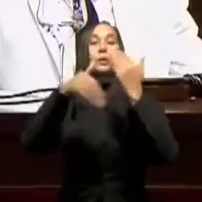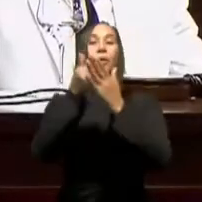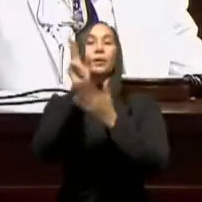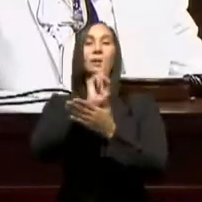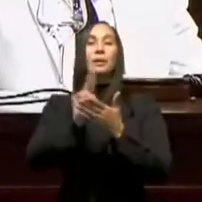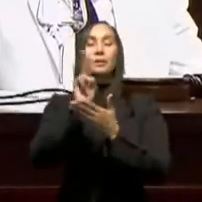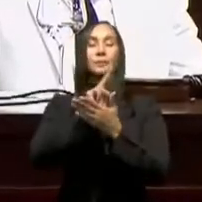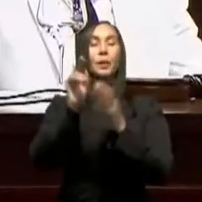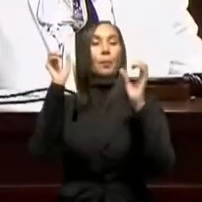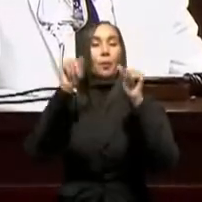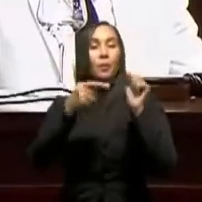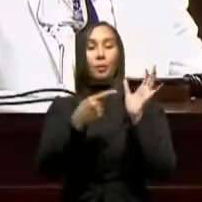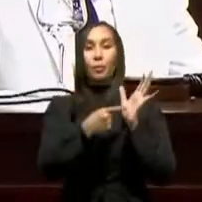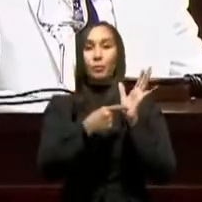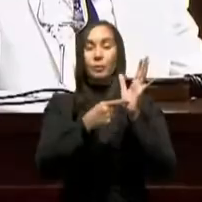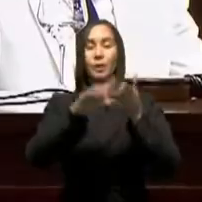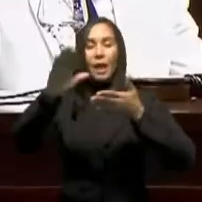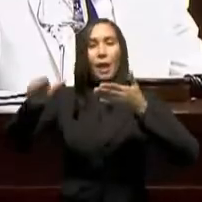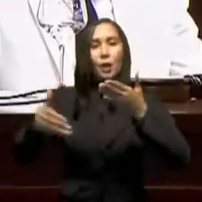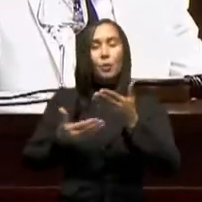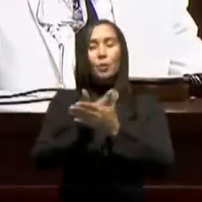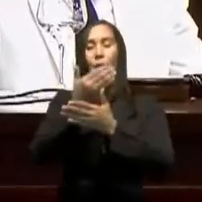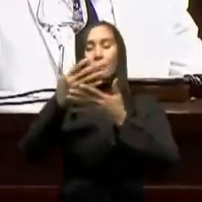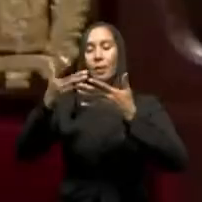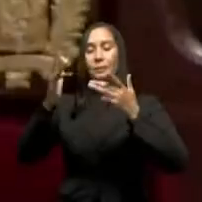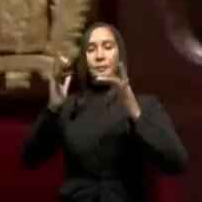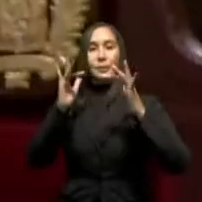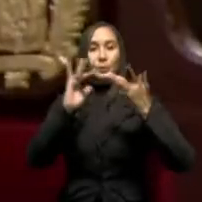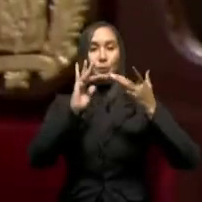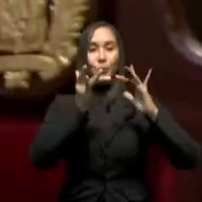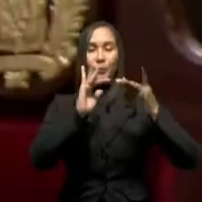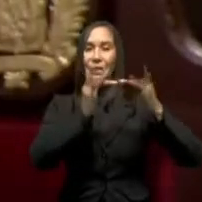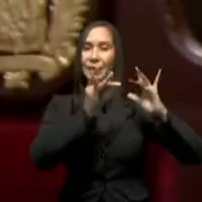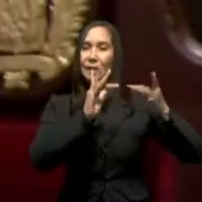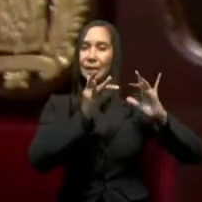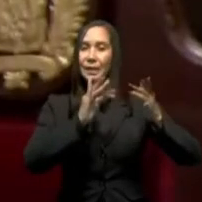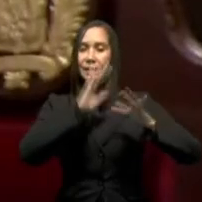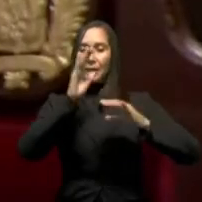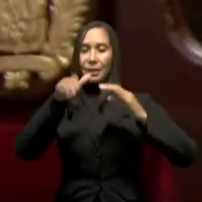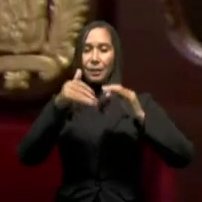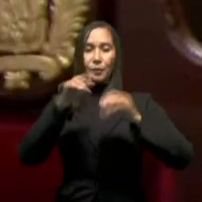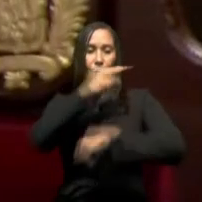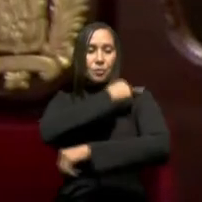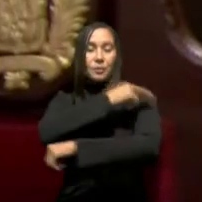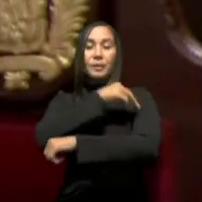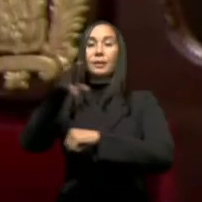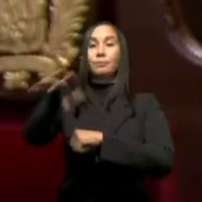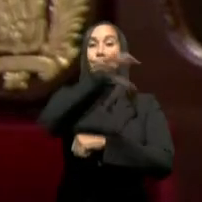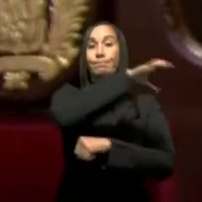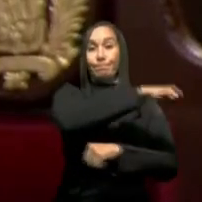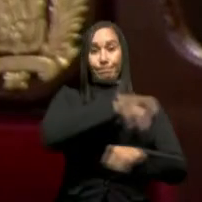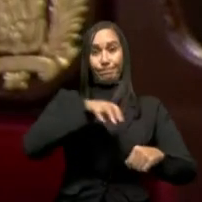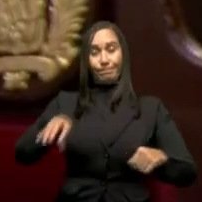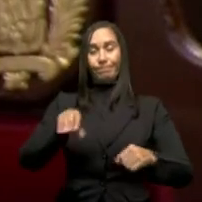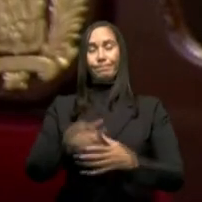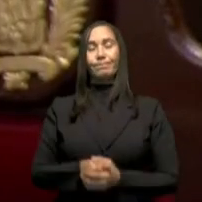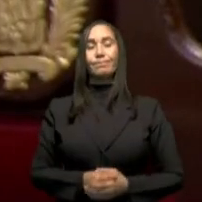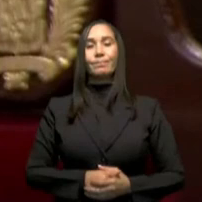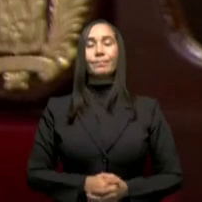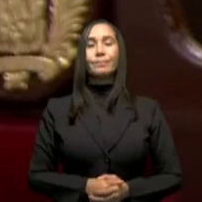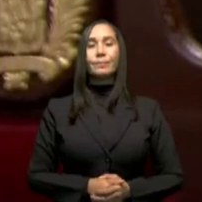unidades garantizaremos una nueva red de trauma que cubra todo el territorio nacional y